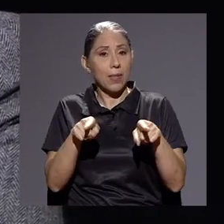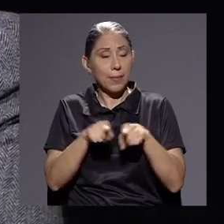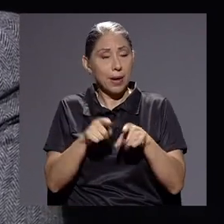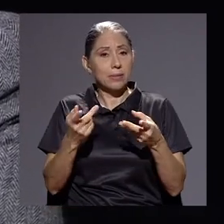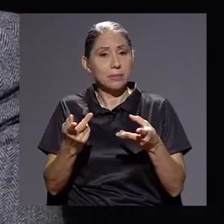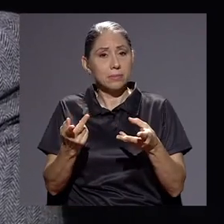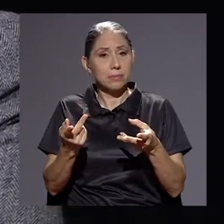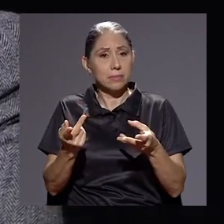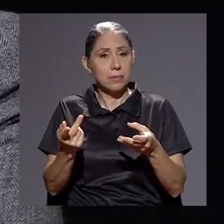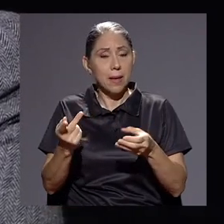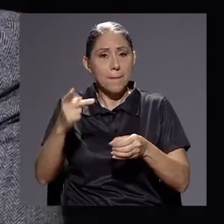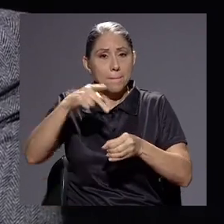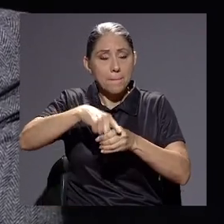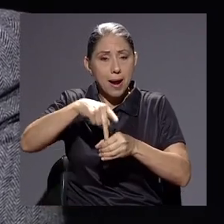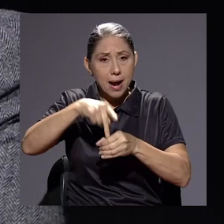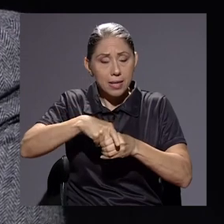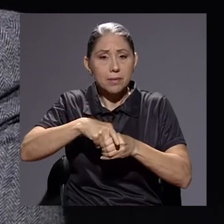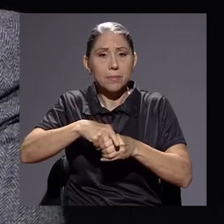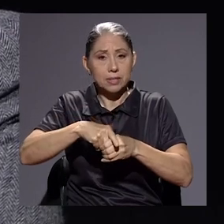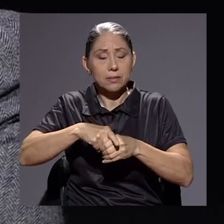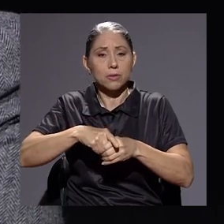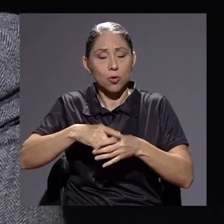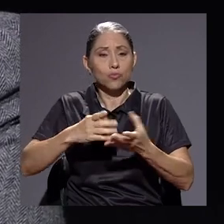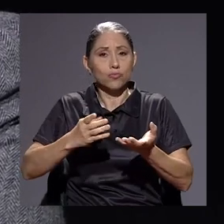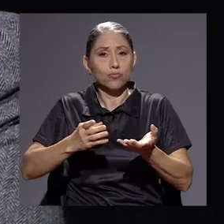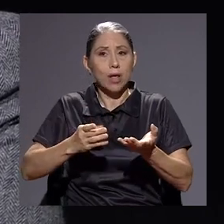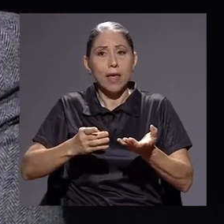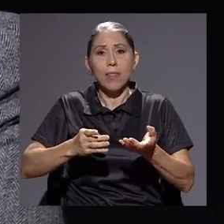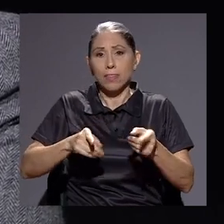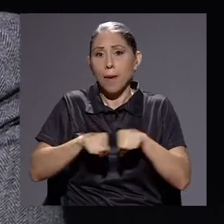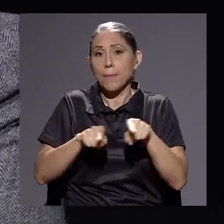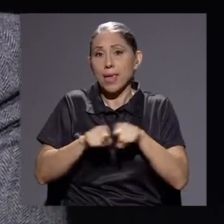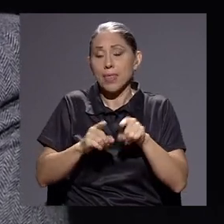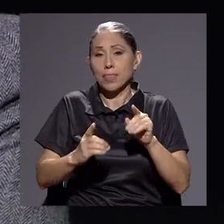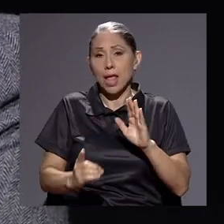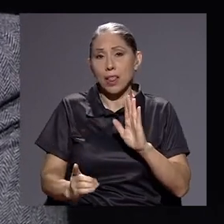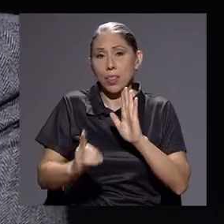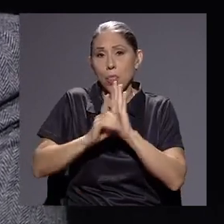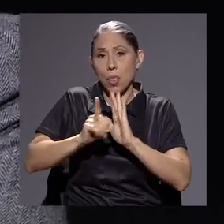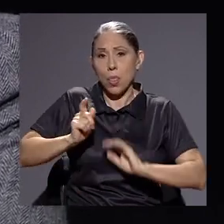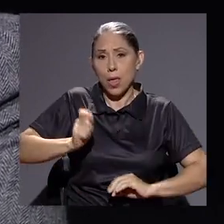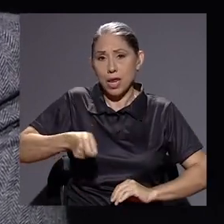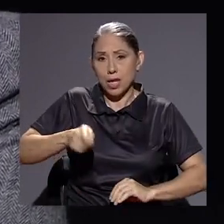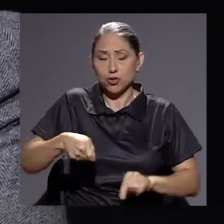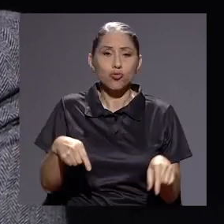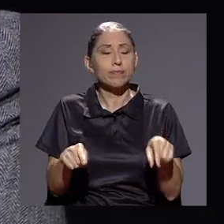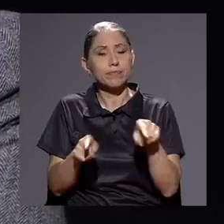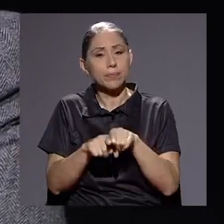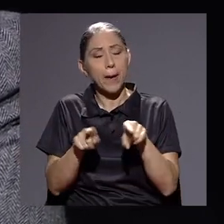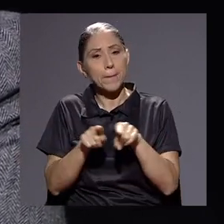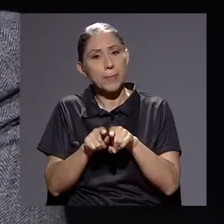tenemos participación de el derecho, tenemos participación de